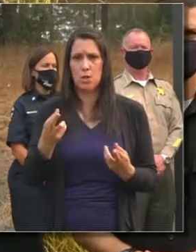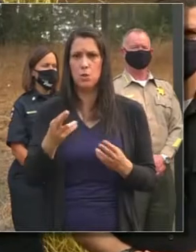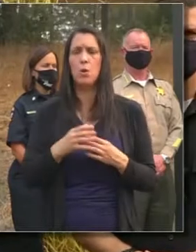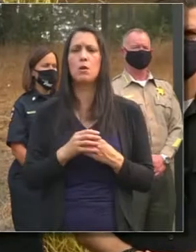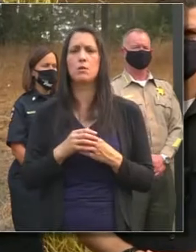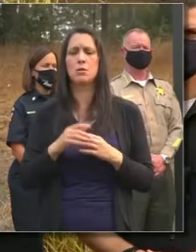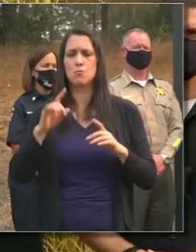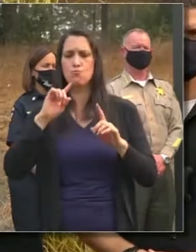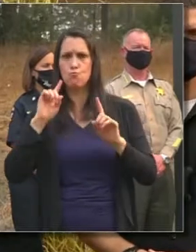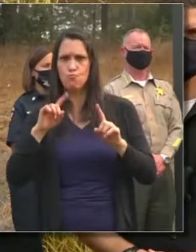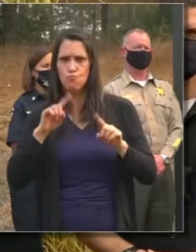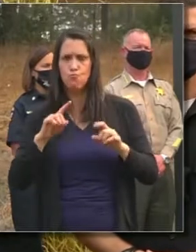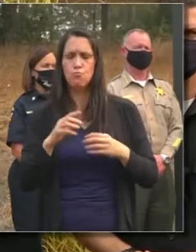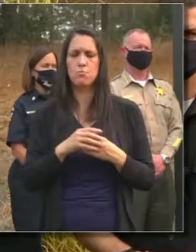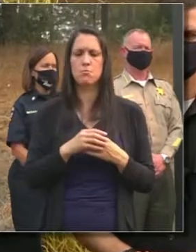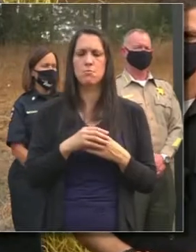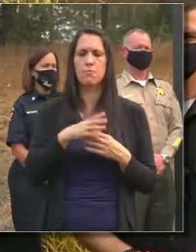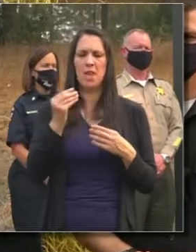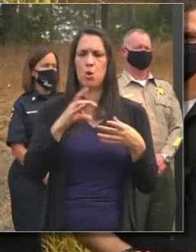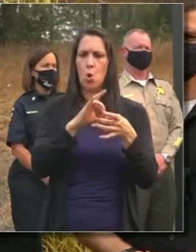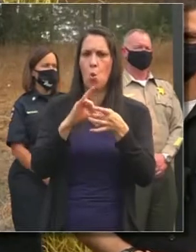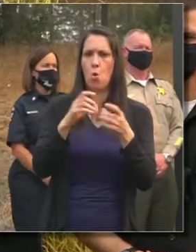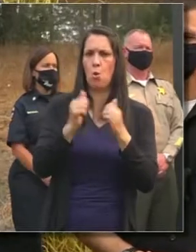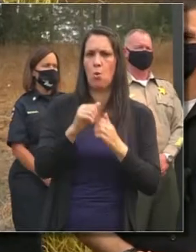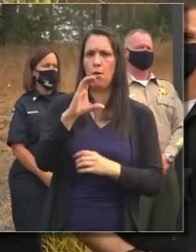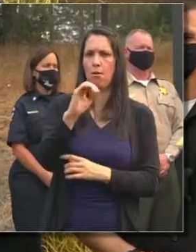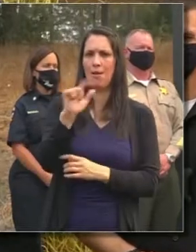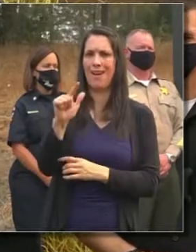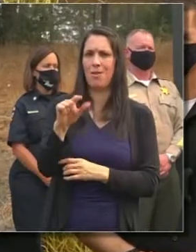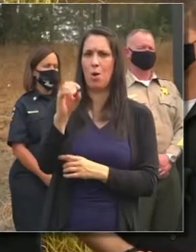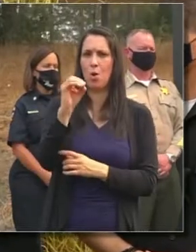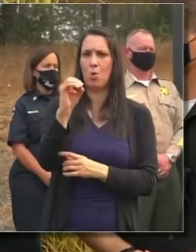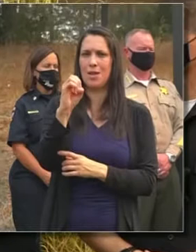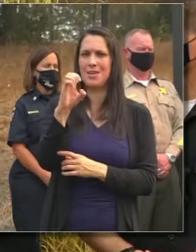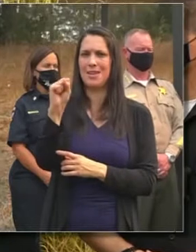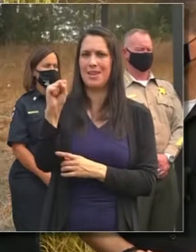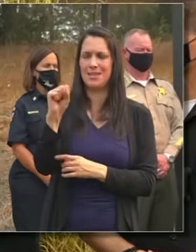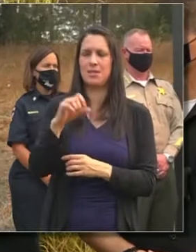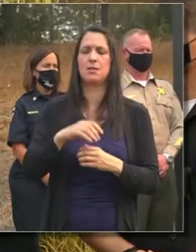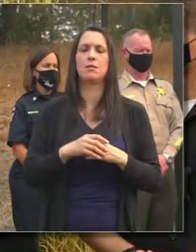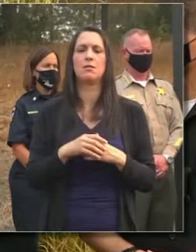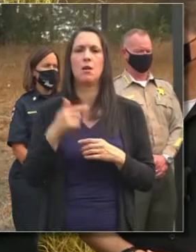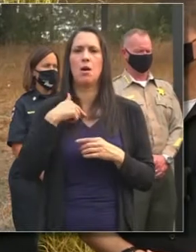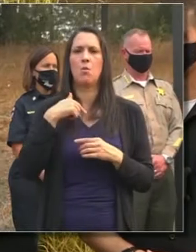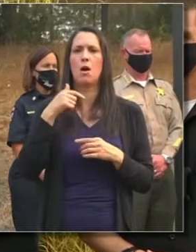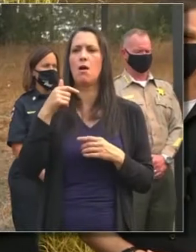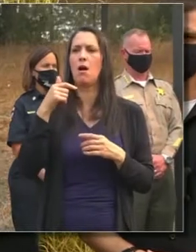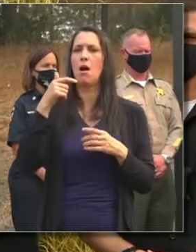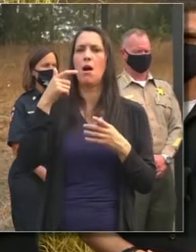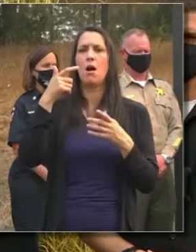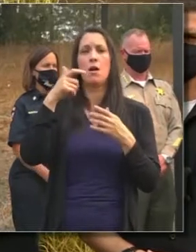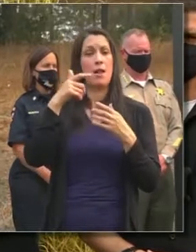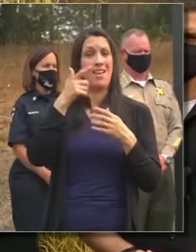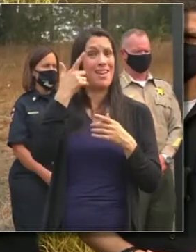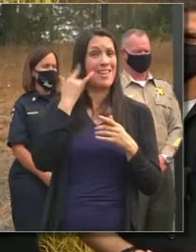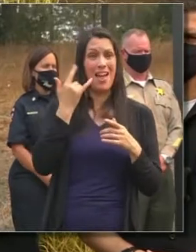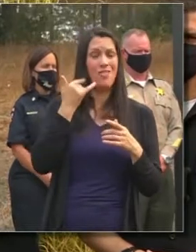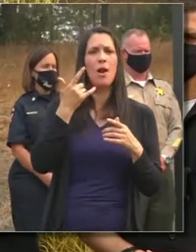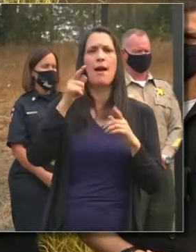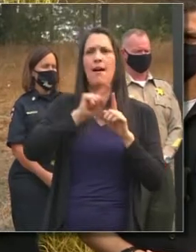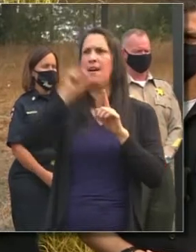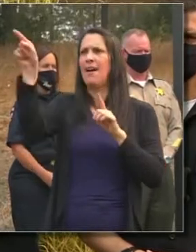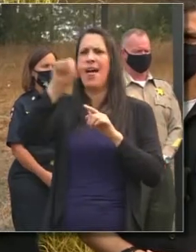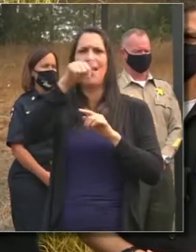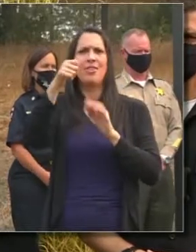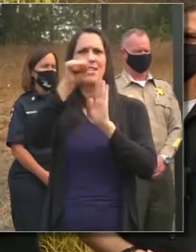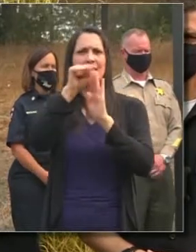y coordinados a través de cal oa s con el sector de berdych y estamos trayendo a bomberos de fuera